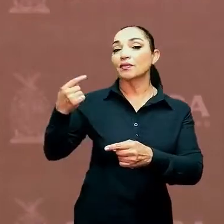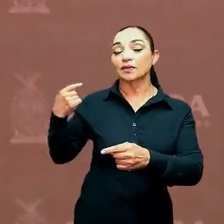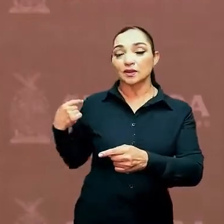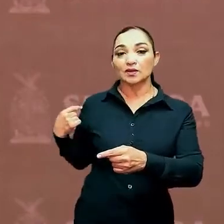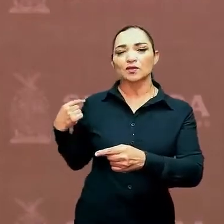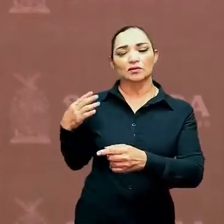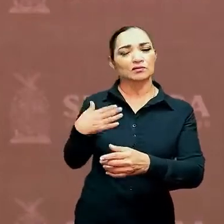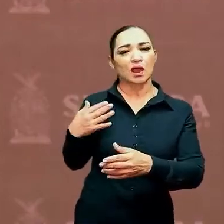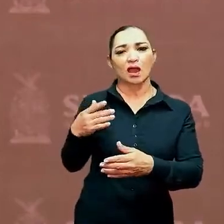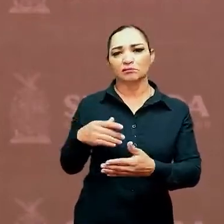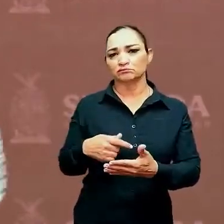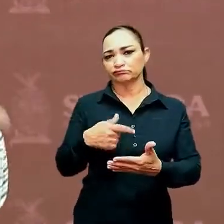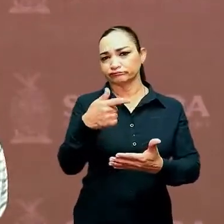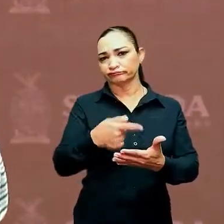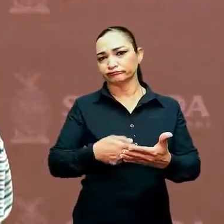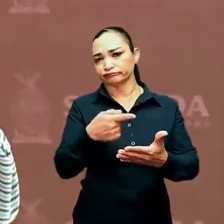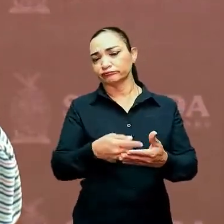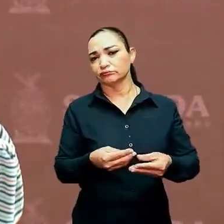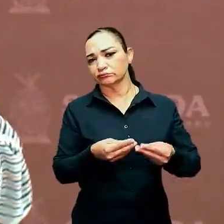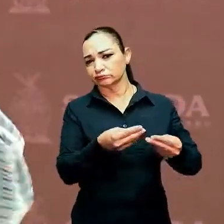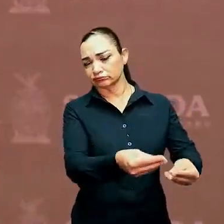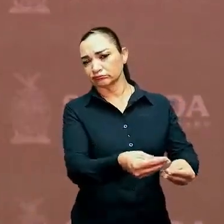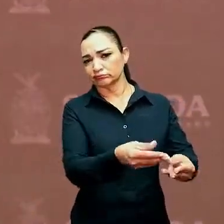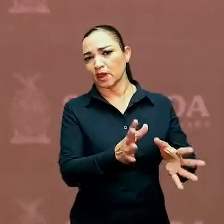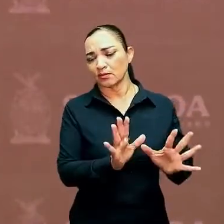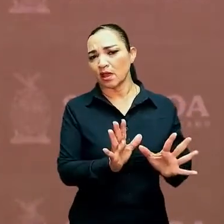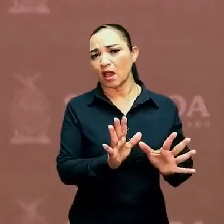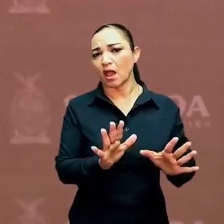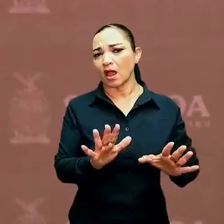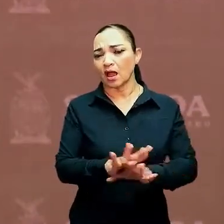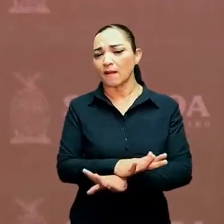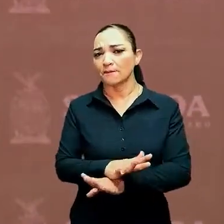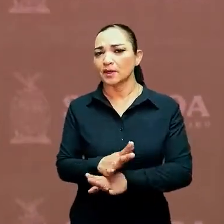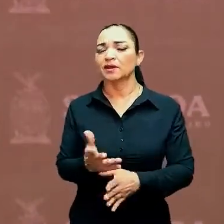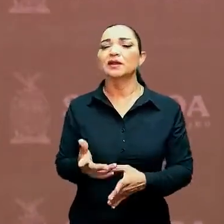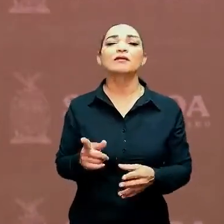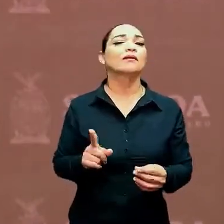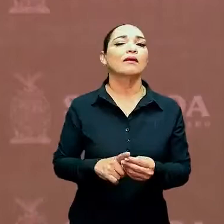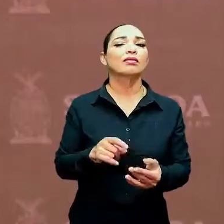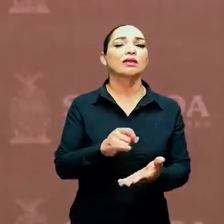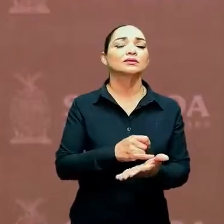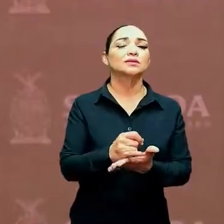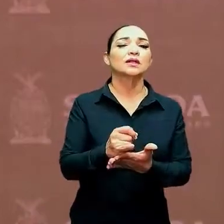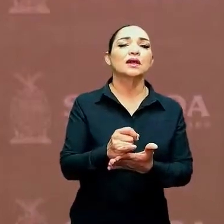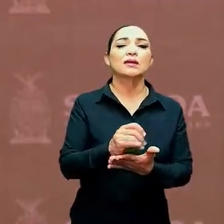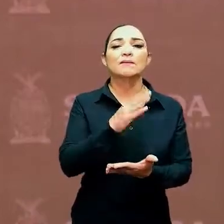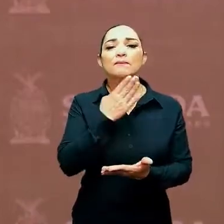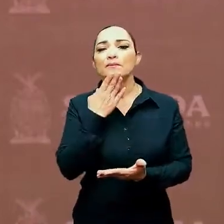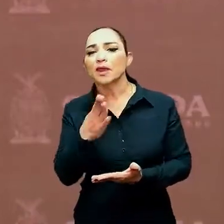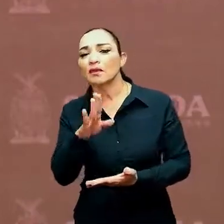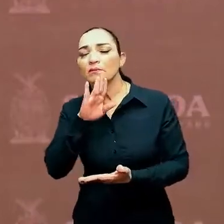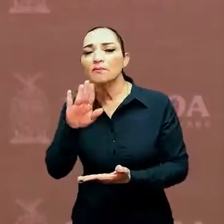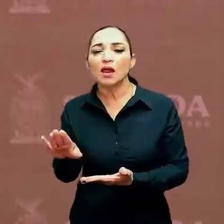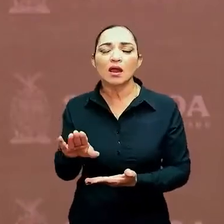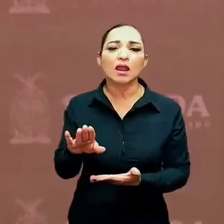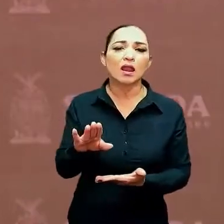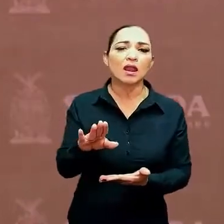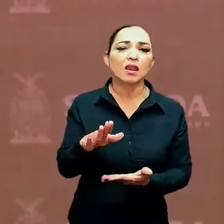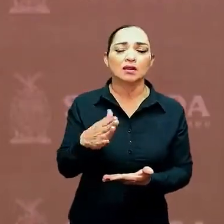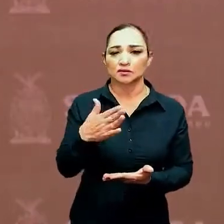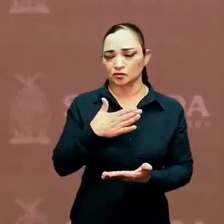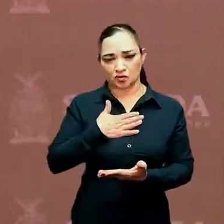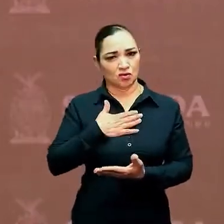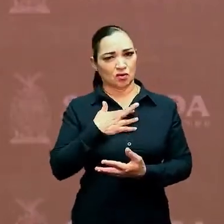cuentas. No sabemos si están bien o están mal, pero ¿quién decide si están bien o están mal o hay errores? Es quien revisa, yo no. porque yo